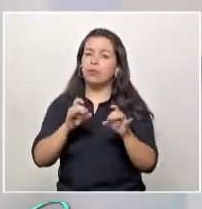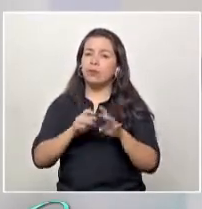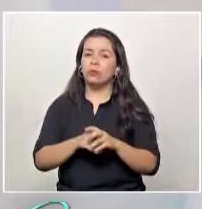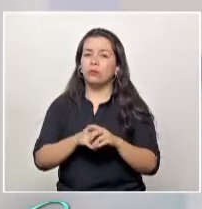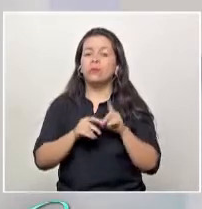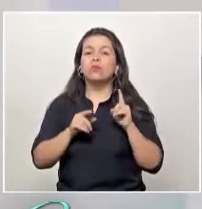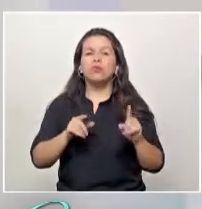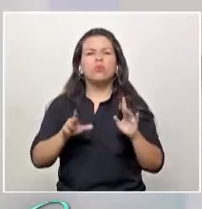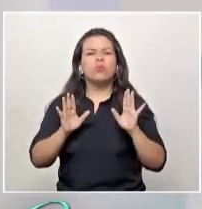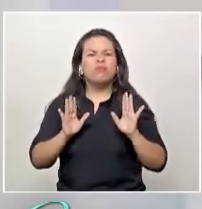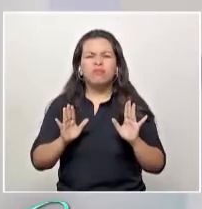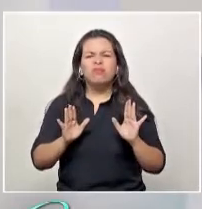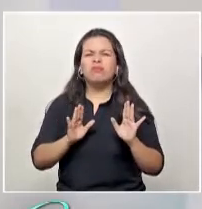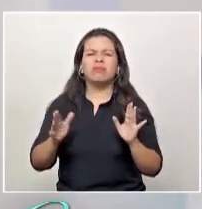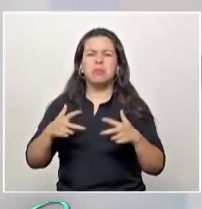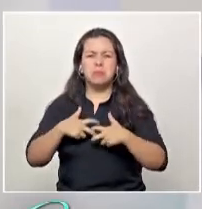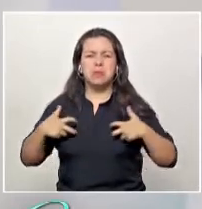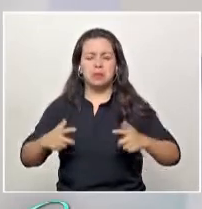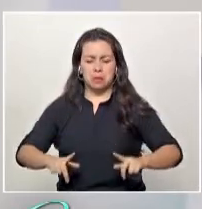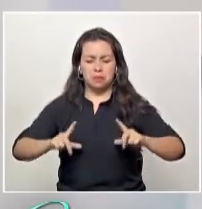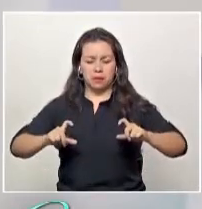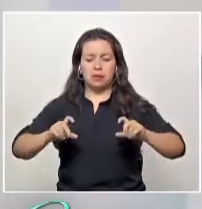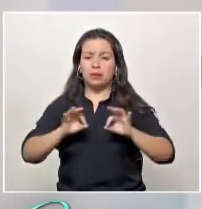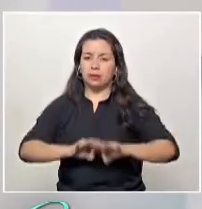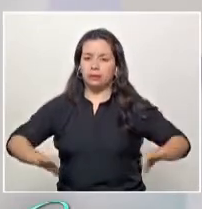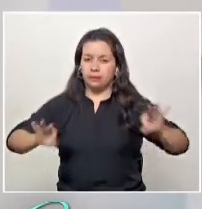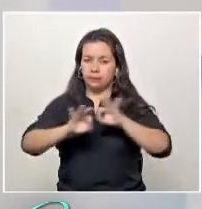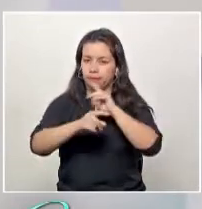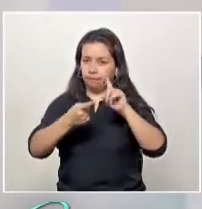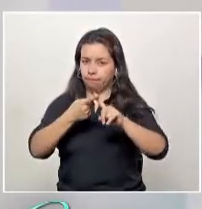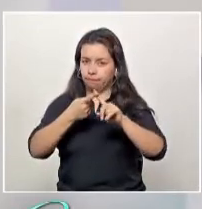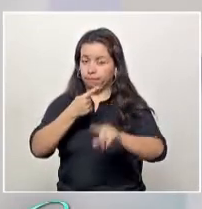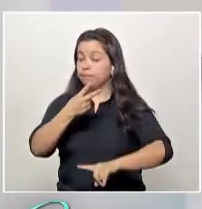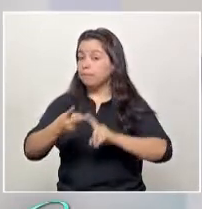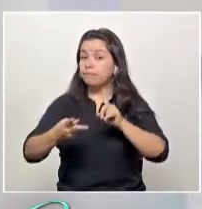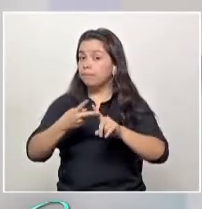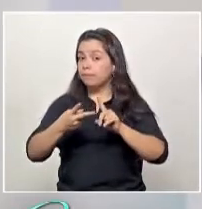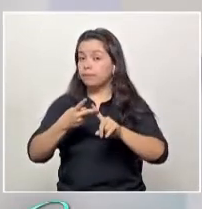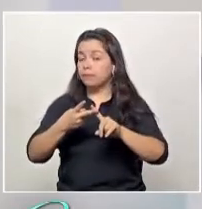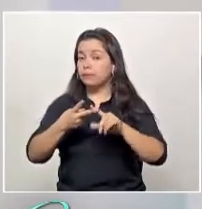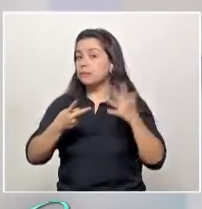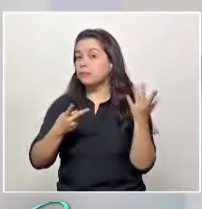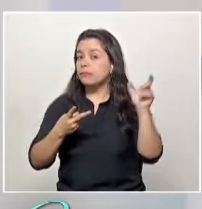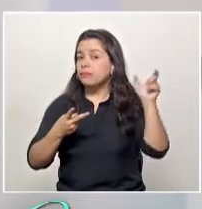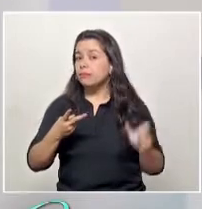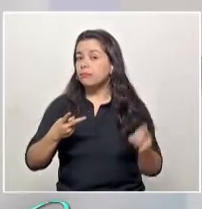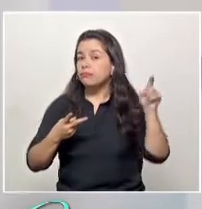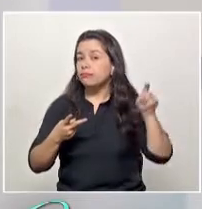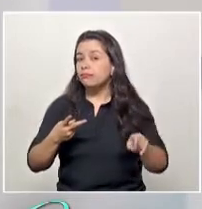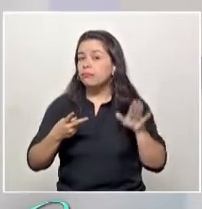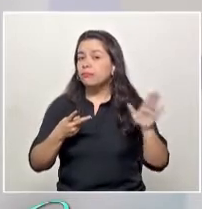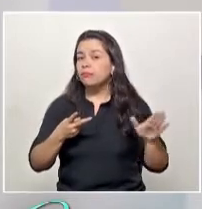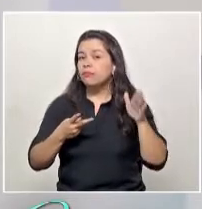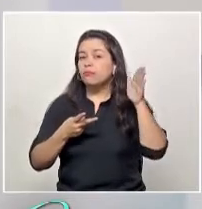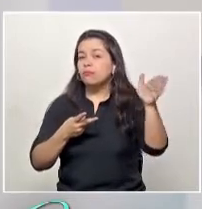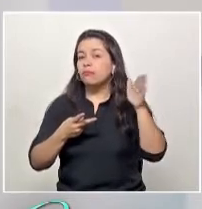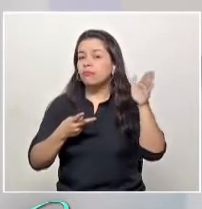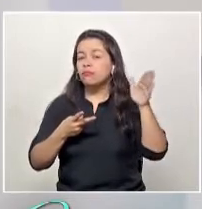una radiografía de columna vertebral. Adicionalmente, esta persona hay que hacerle exámenes como